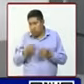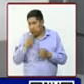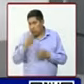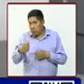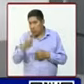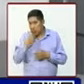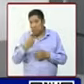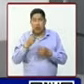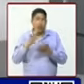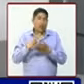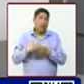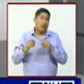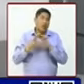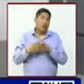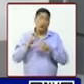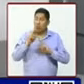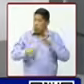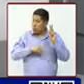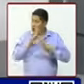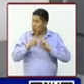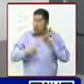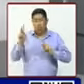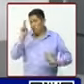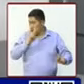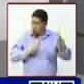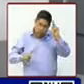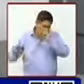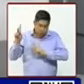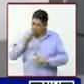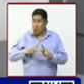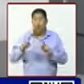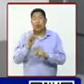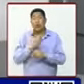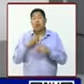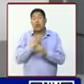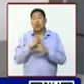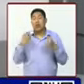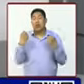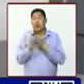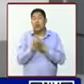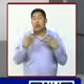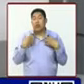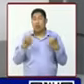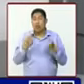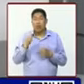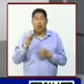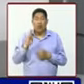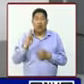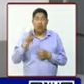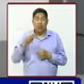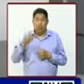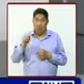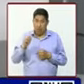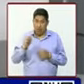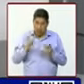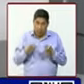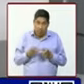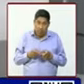micrófono para poder contarle a la población, que está también muy preocupada como nosotros, el estado de salud de Abraham. ¿Sigue siendo esta la situación,